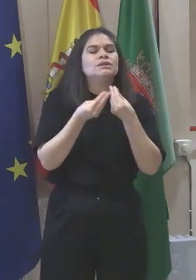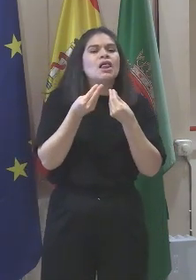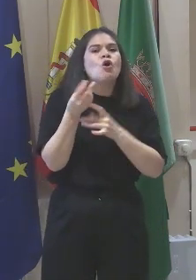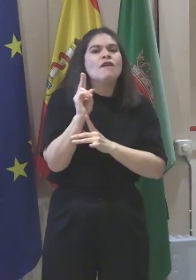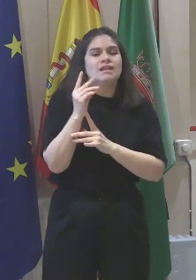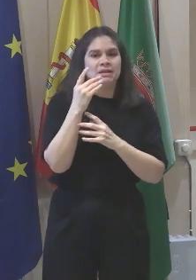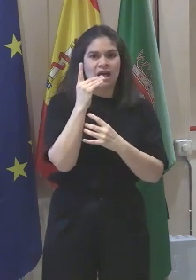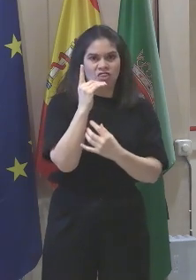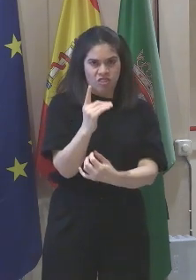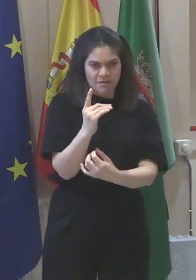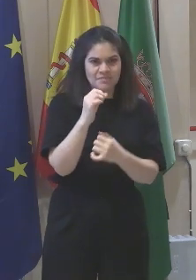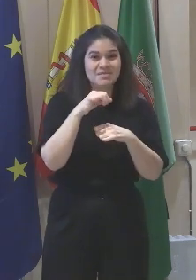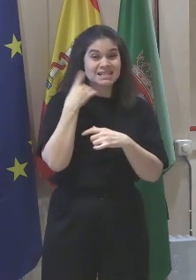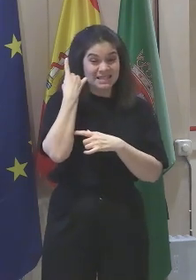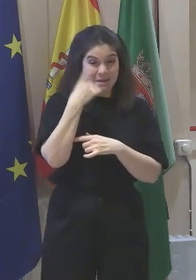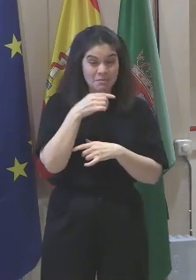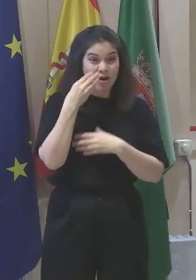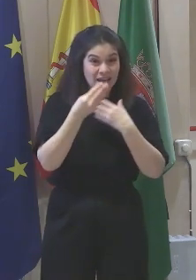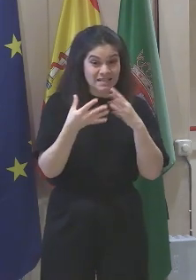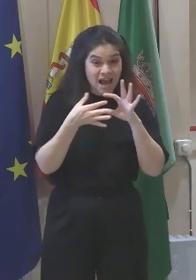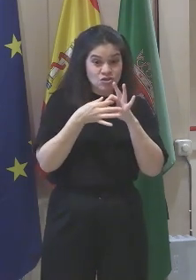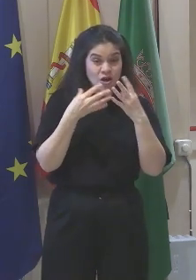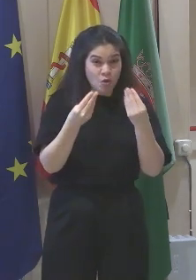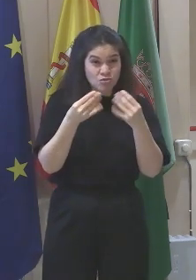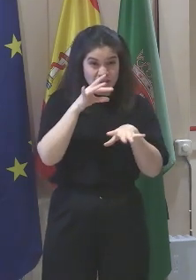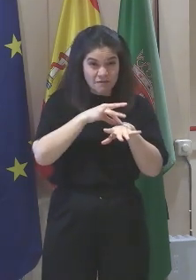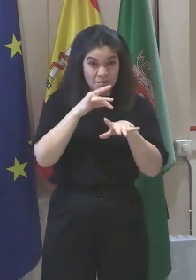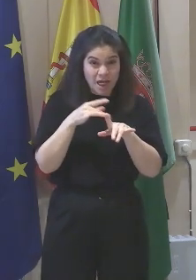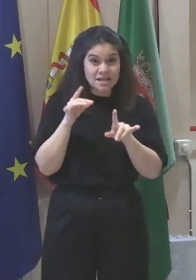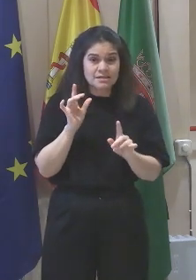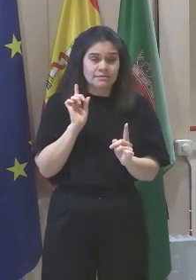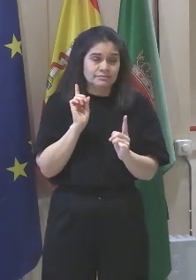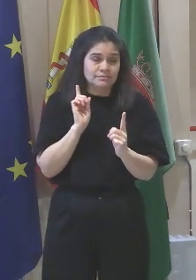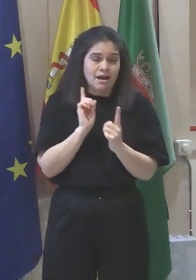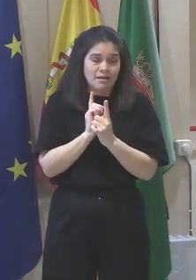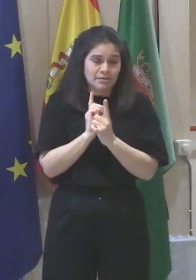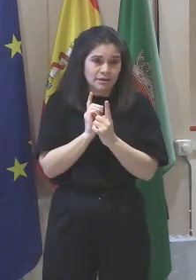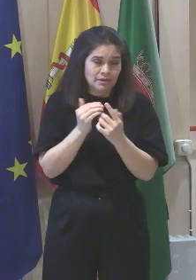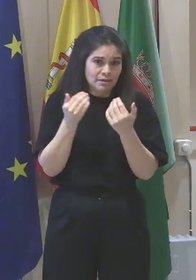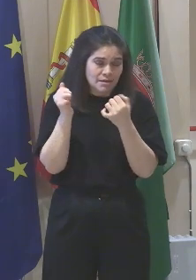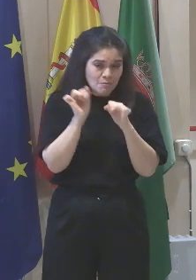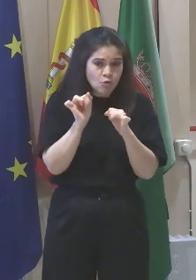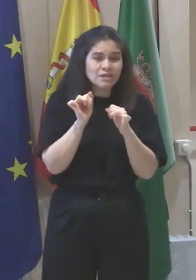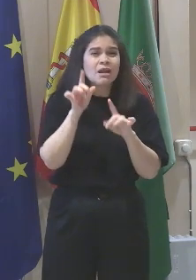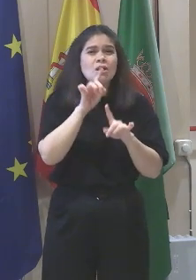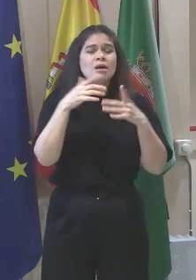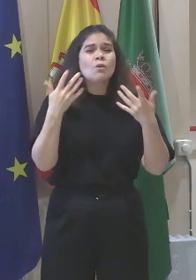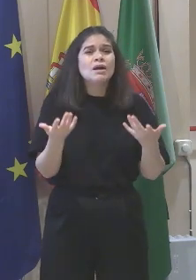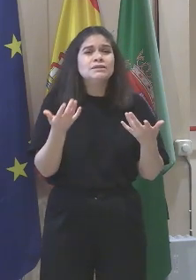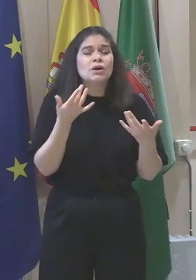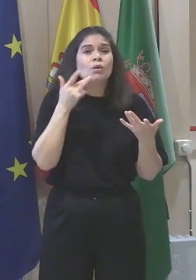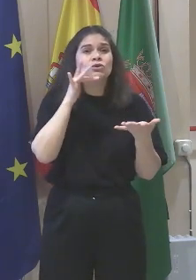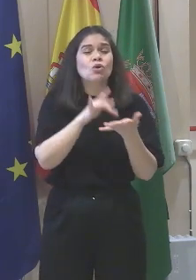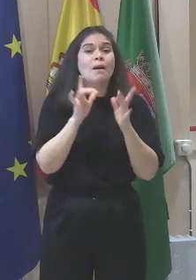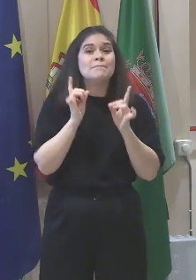D sabemos que se asocia a muchas enfermedades autoinmunes, también a la diabetes tipo 1. El problema ha sido que a la hora de prevenir diabetes